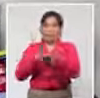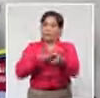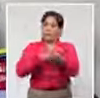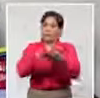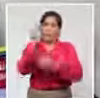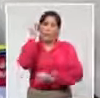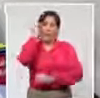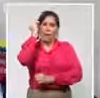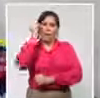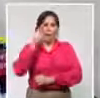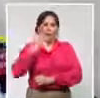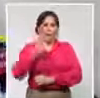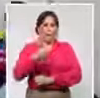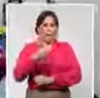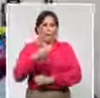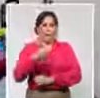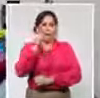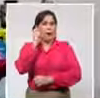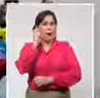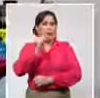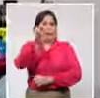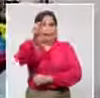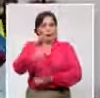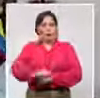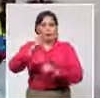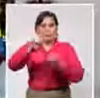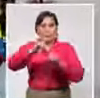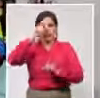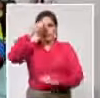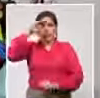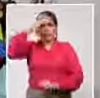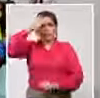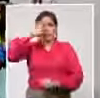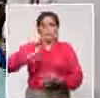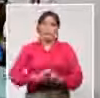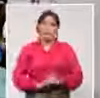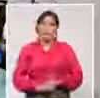aprendizaje. Yuselin Suárez Ogando, Sistema Informativo de la Televisión Cubana.